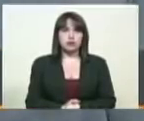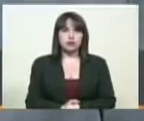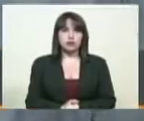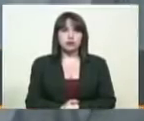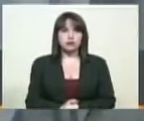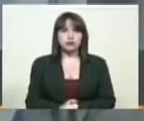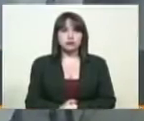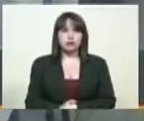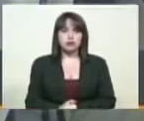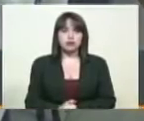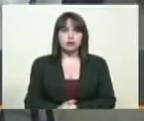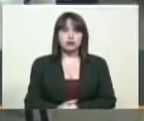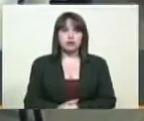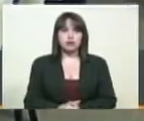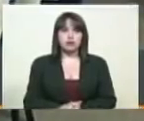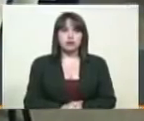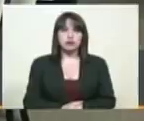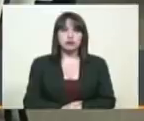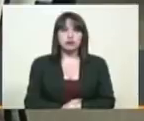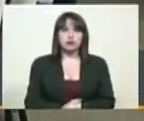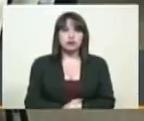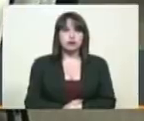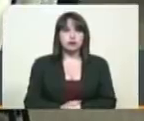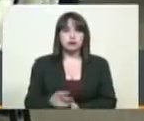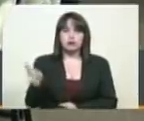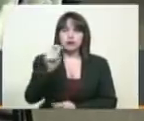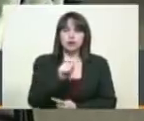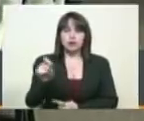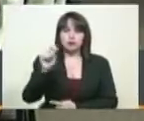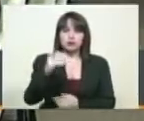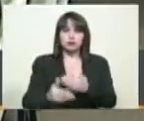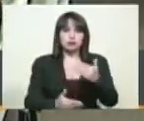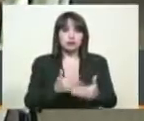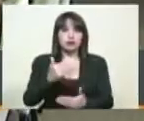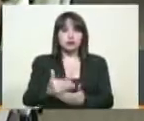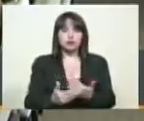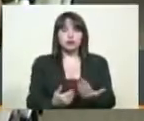as varios meses carolinas